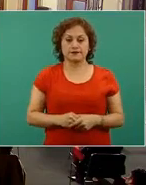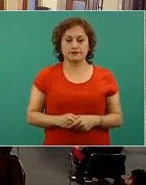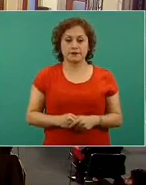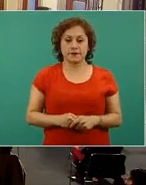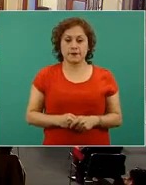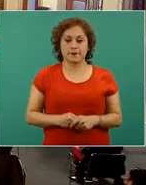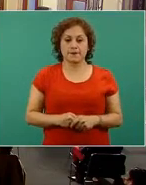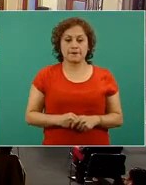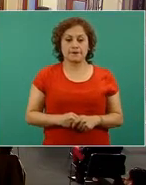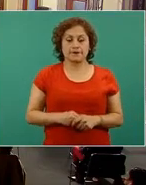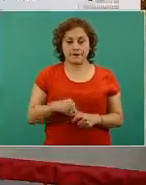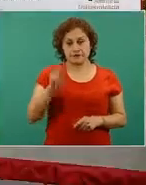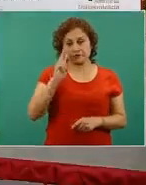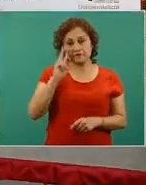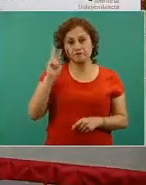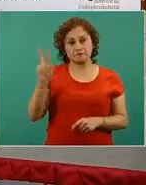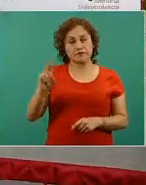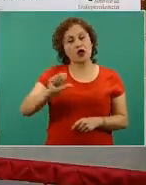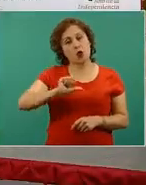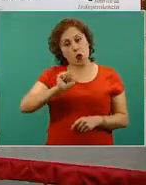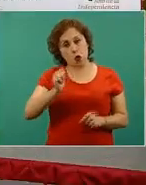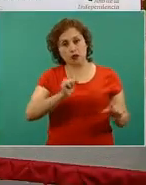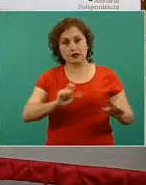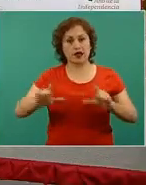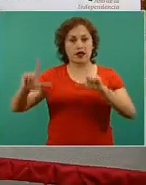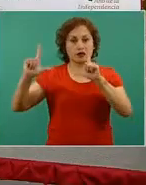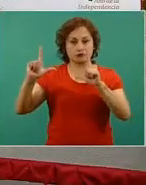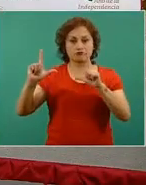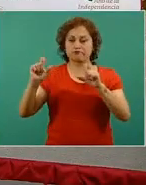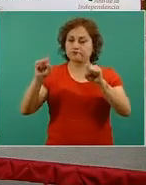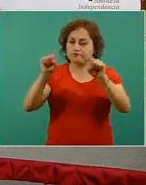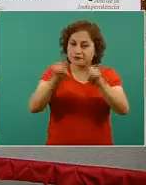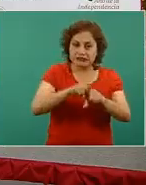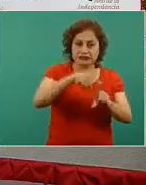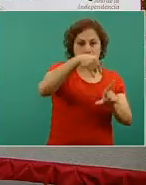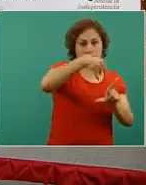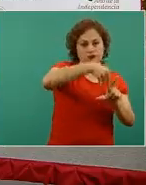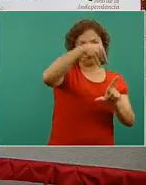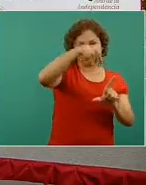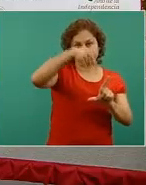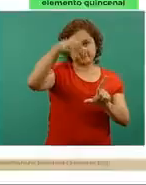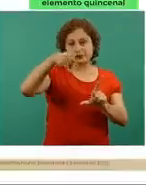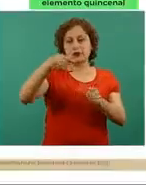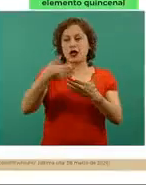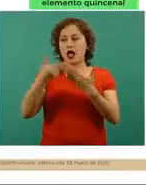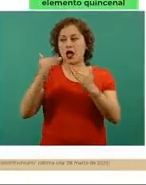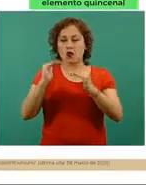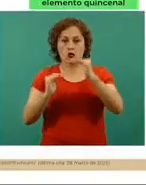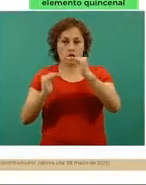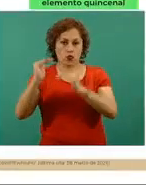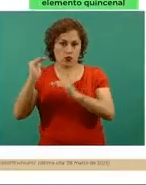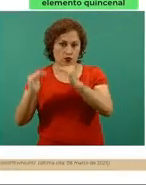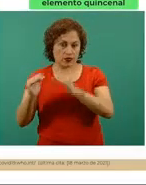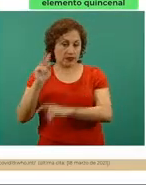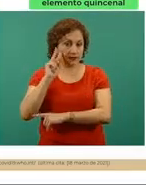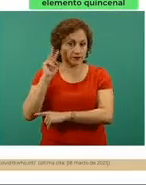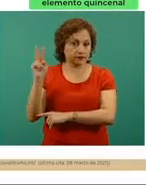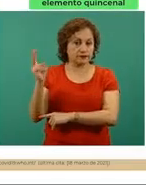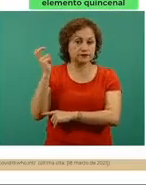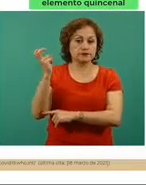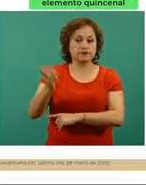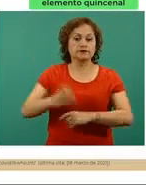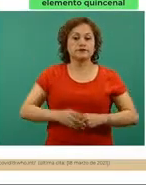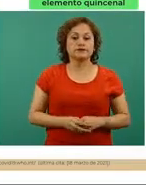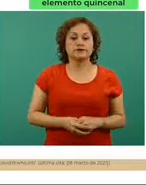Aquí podemos visualizarlo un poco mejor. Lo más interesante de esta gráfica y lo que quisiéramos que